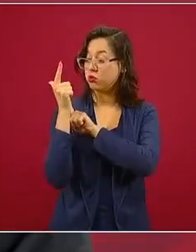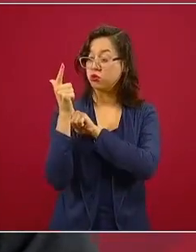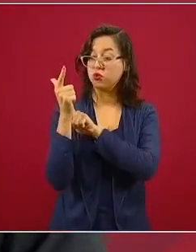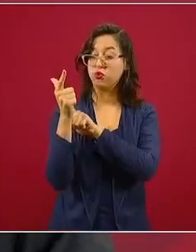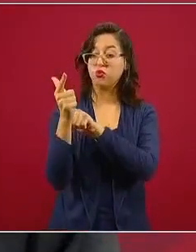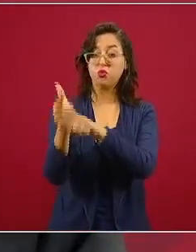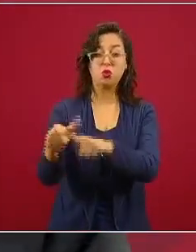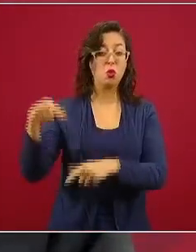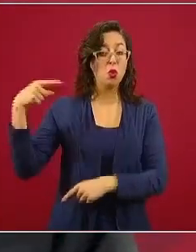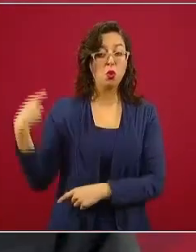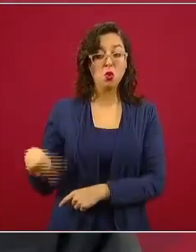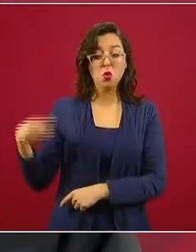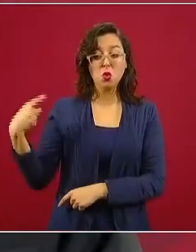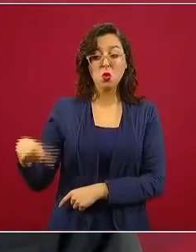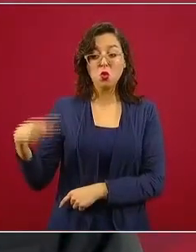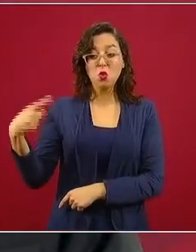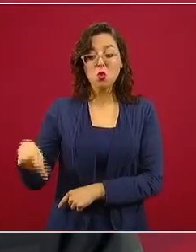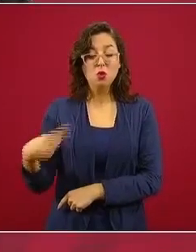es como